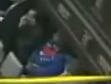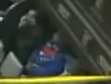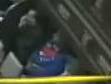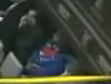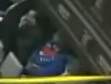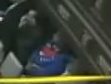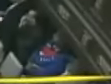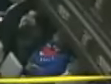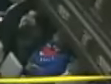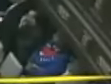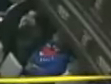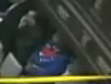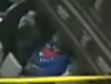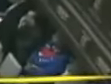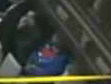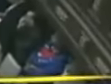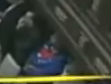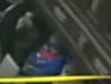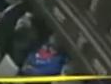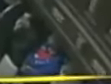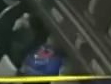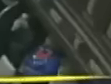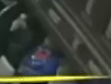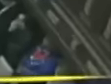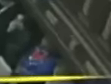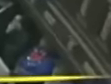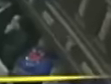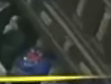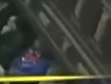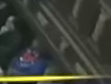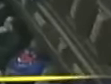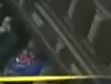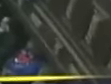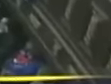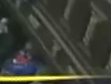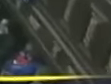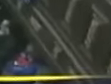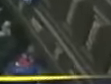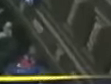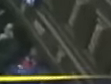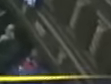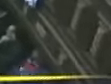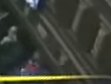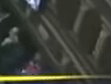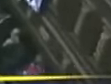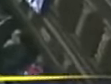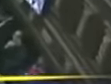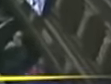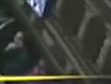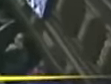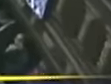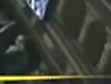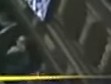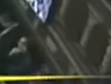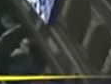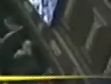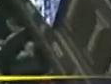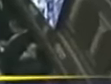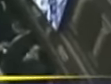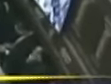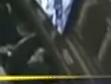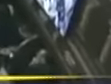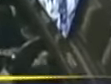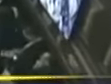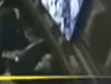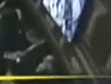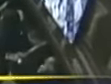año 2023. ¿Y cuáles son los compromisos, las grandes tareas, sobre todo con el pueblo venezolano, con el poder popular